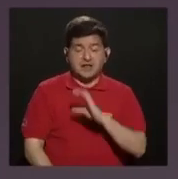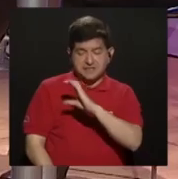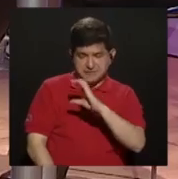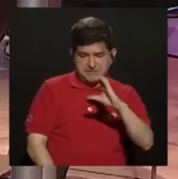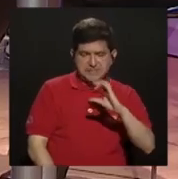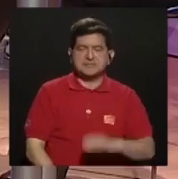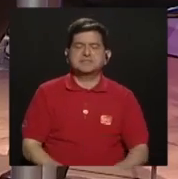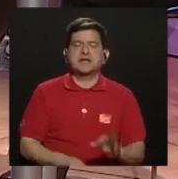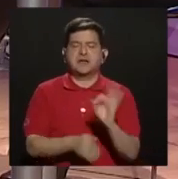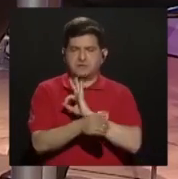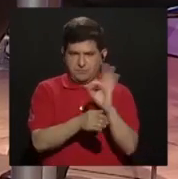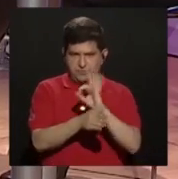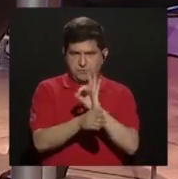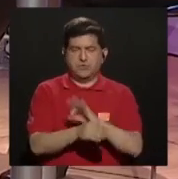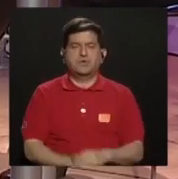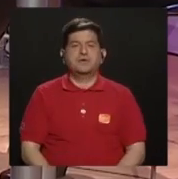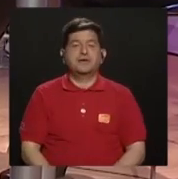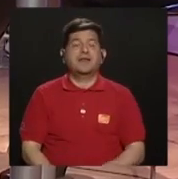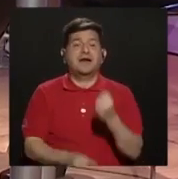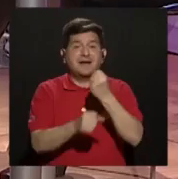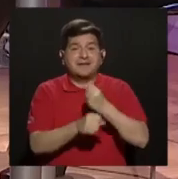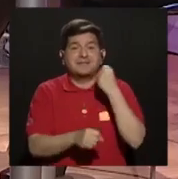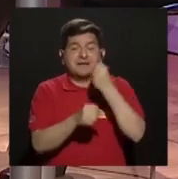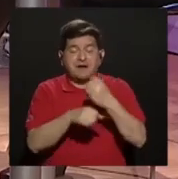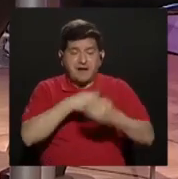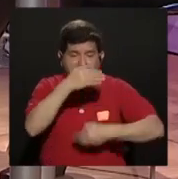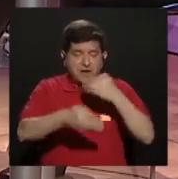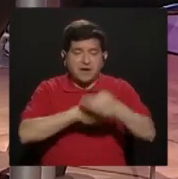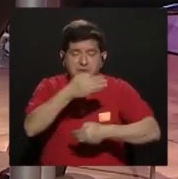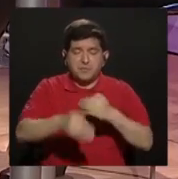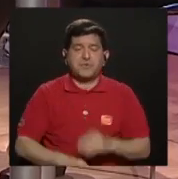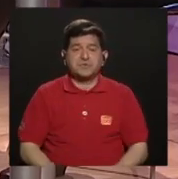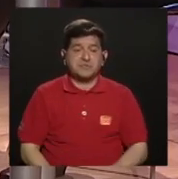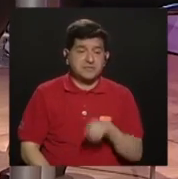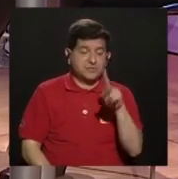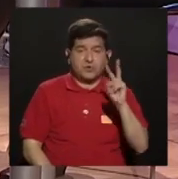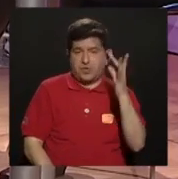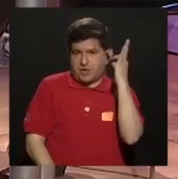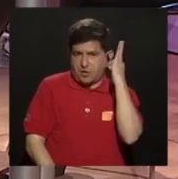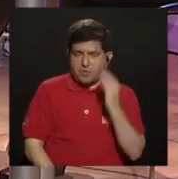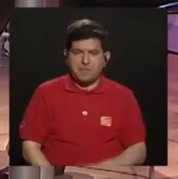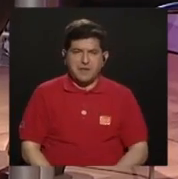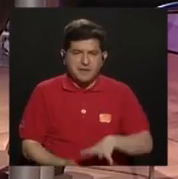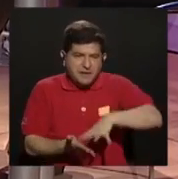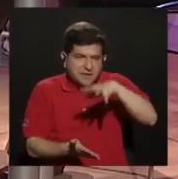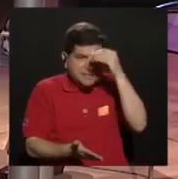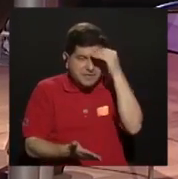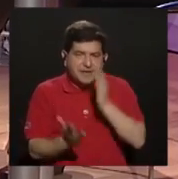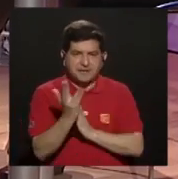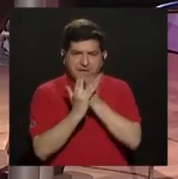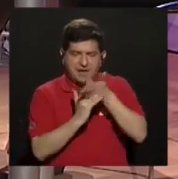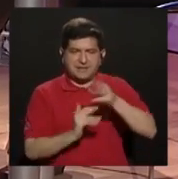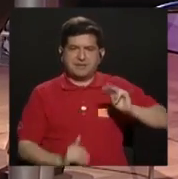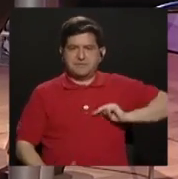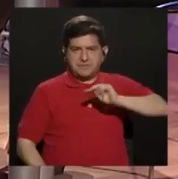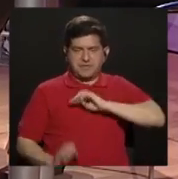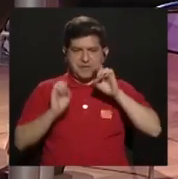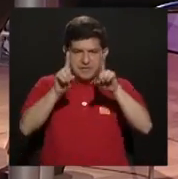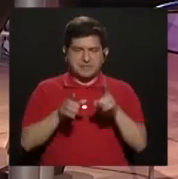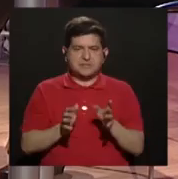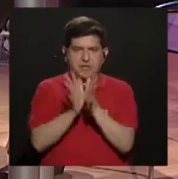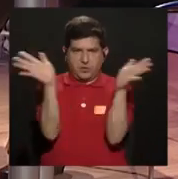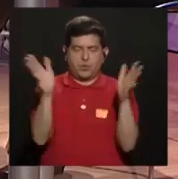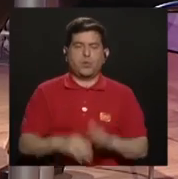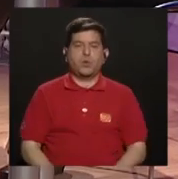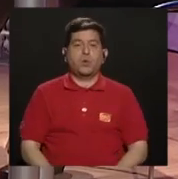como, ¿verdad? Estamos trabajando en el proceso de alfabetización de las compañeras en un proyecto que tenemos con el MEP, con la parte de